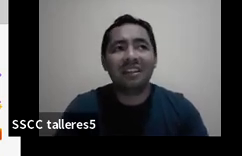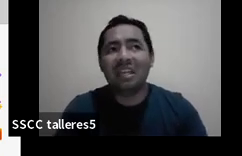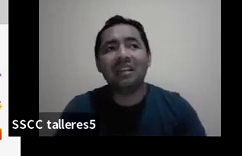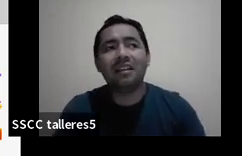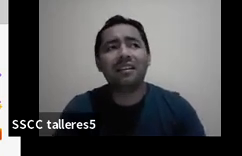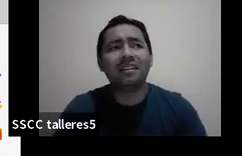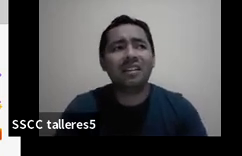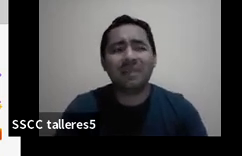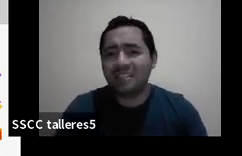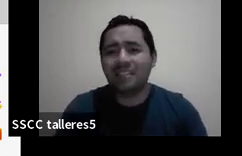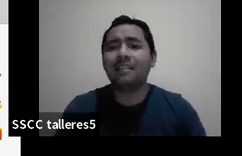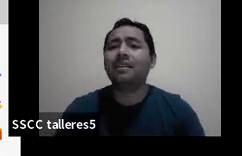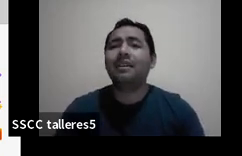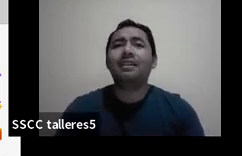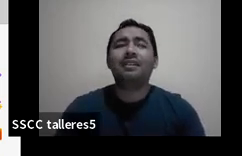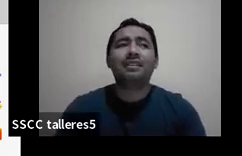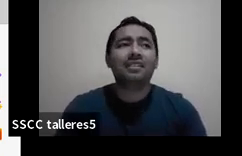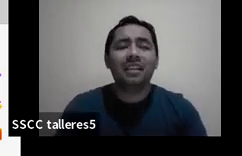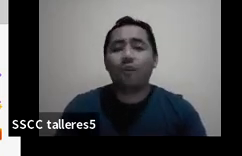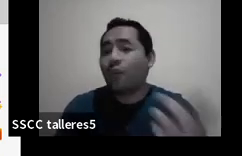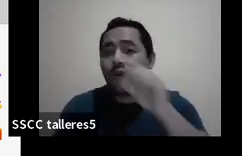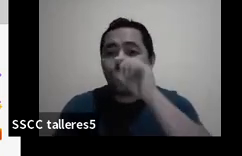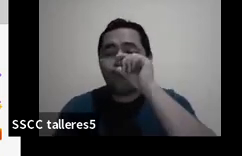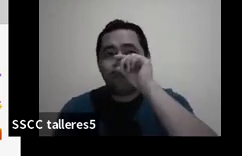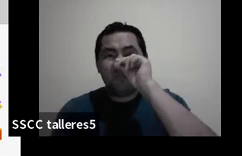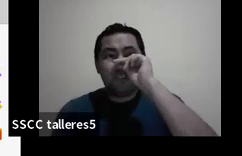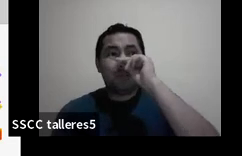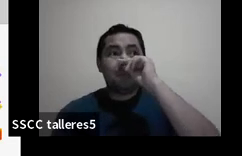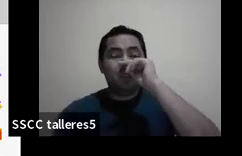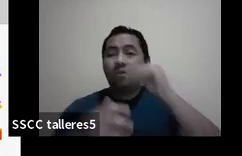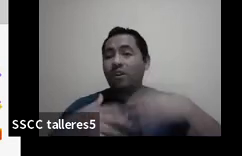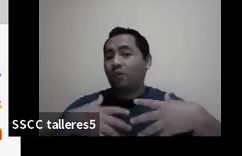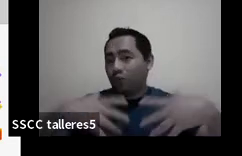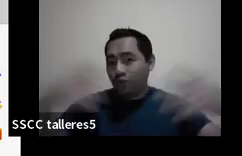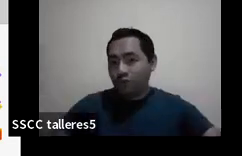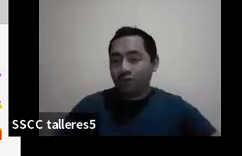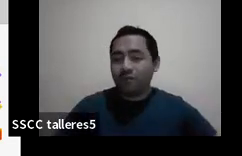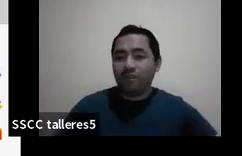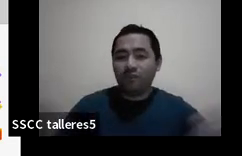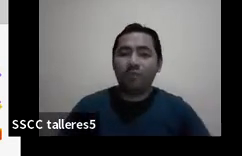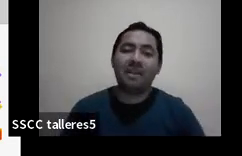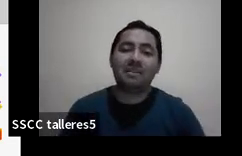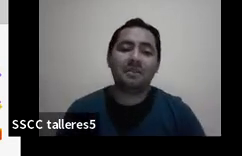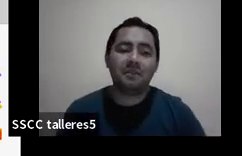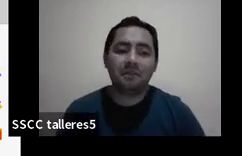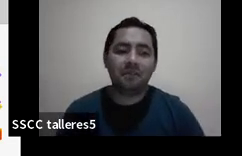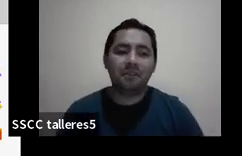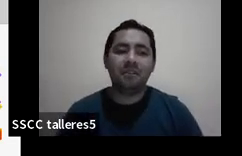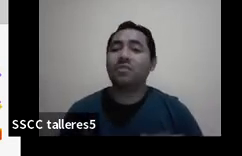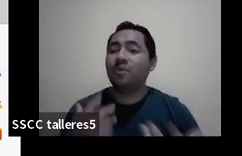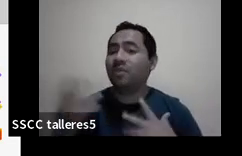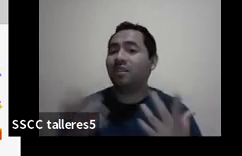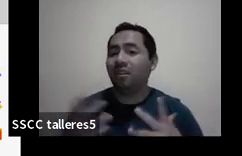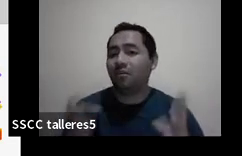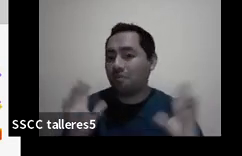de Argentina, de Brasil, de Ecuador. Entonces, me he comunicado con sordos de otros países